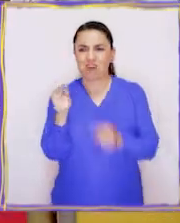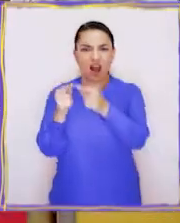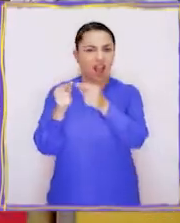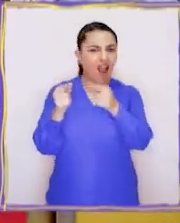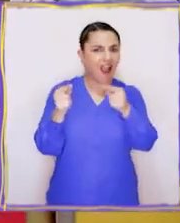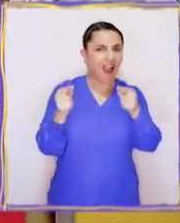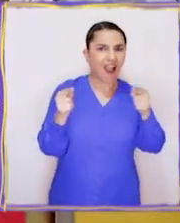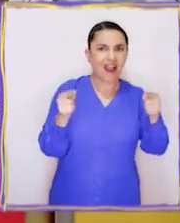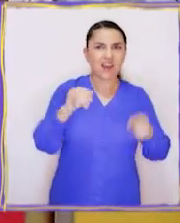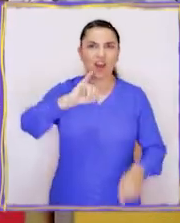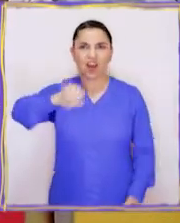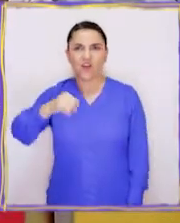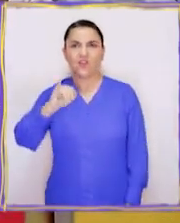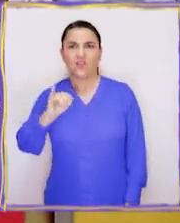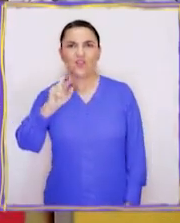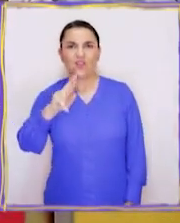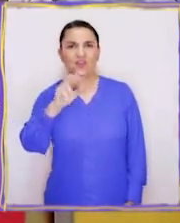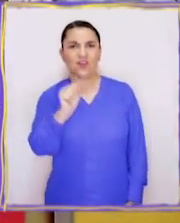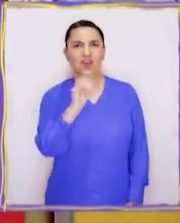más larga.